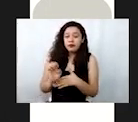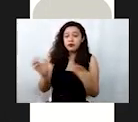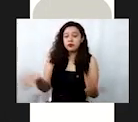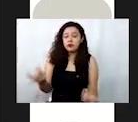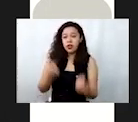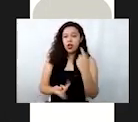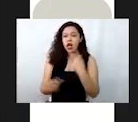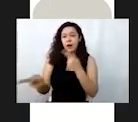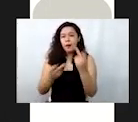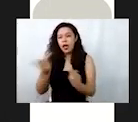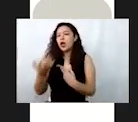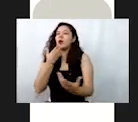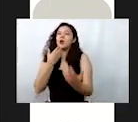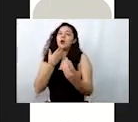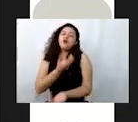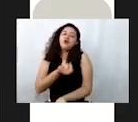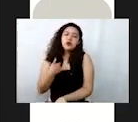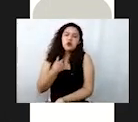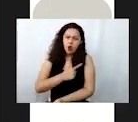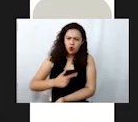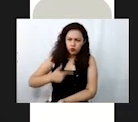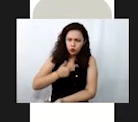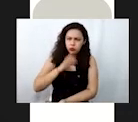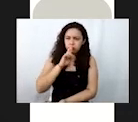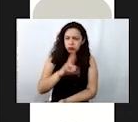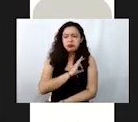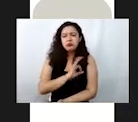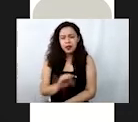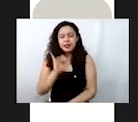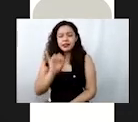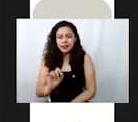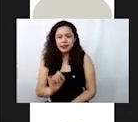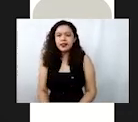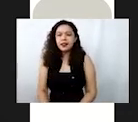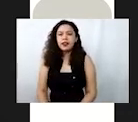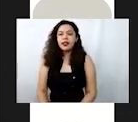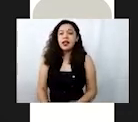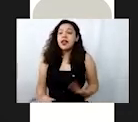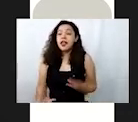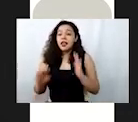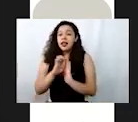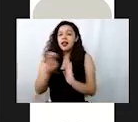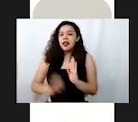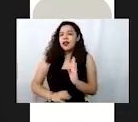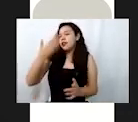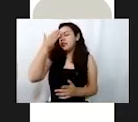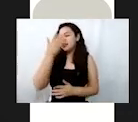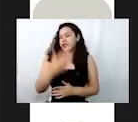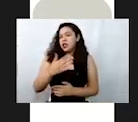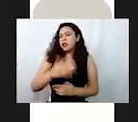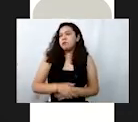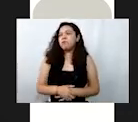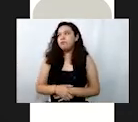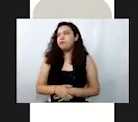alguna pregunta, con mucho gusto se las puedo responder. De los ejemplos, que sé que a lo mejor es lo más